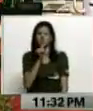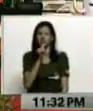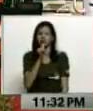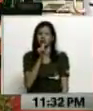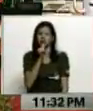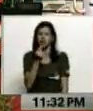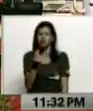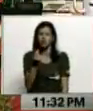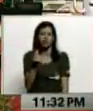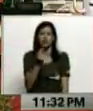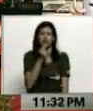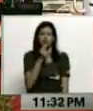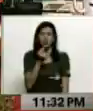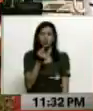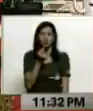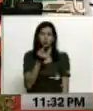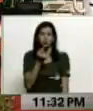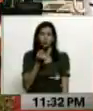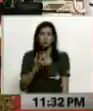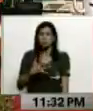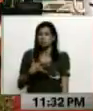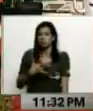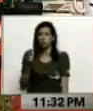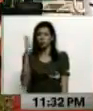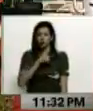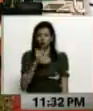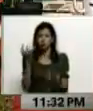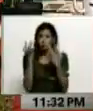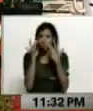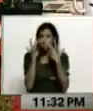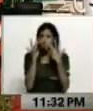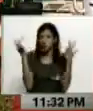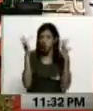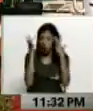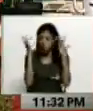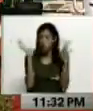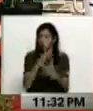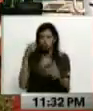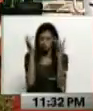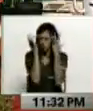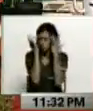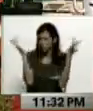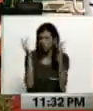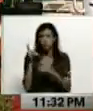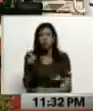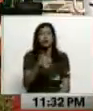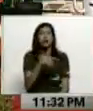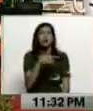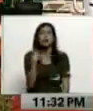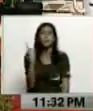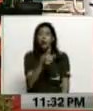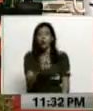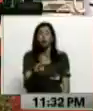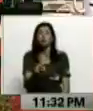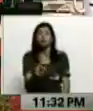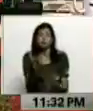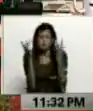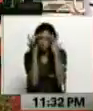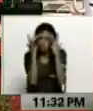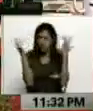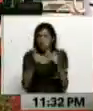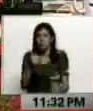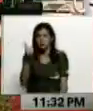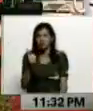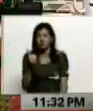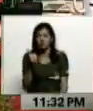este señor que no tiene ningún escrúpulo es además El joven sobresaliente del mundo acuérdense muchacho usted raspado él